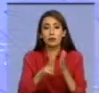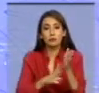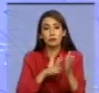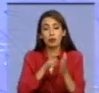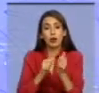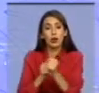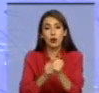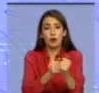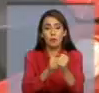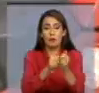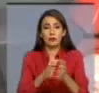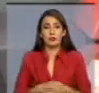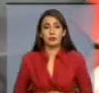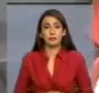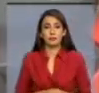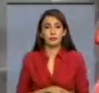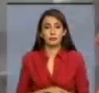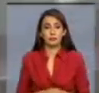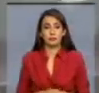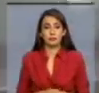Cuenca.